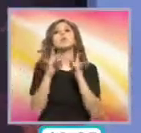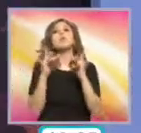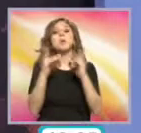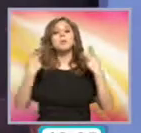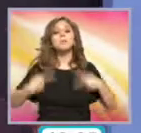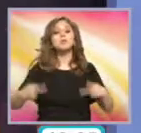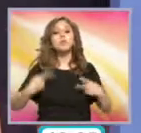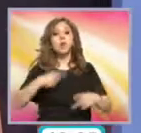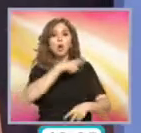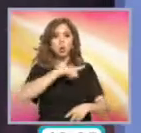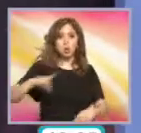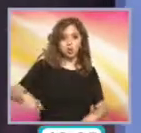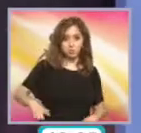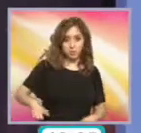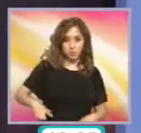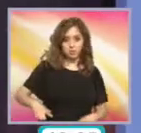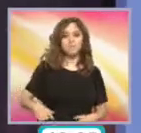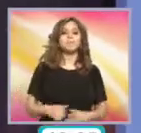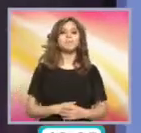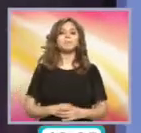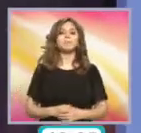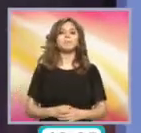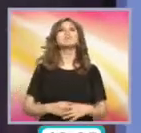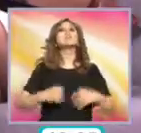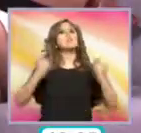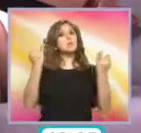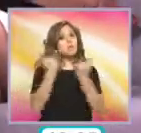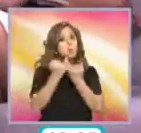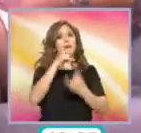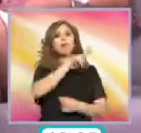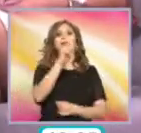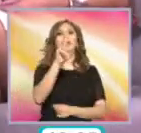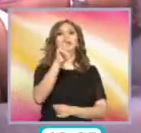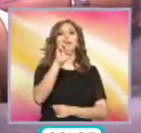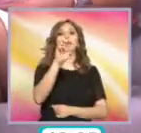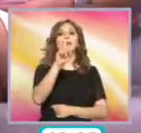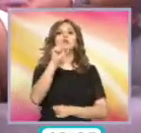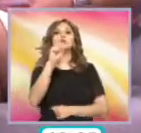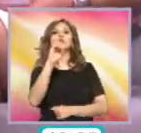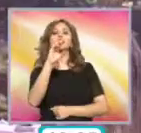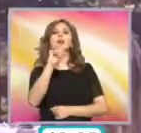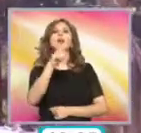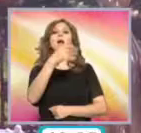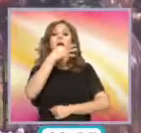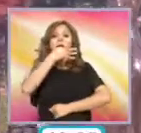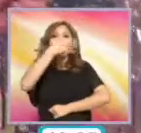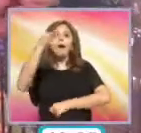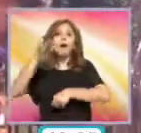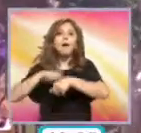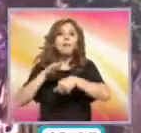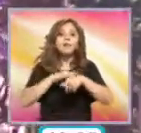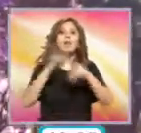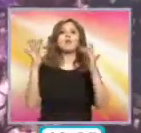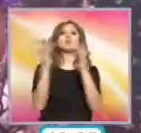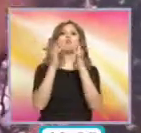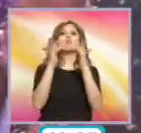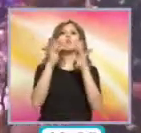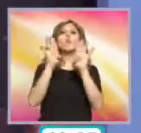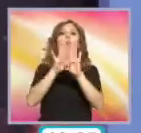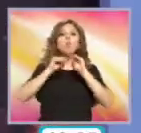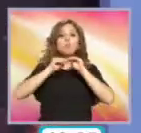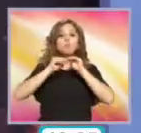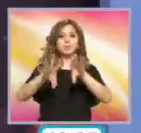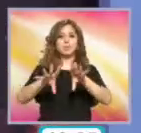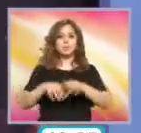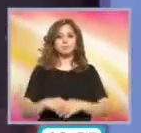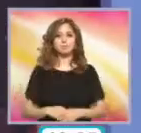que obligatoriamente a las redes sociales, rendir cuentas de alguna forma a través de estos medios de comunicación. Exactamente, qué buena cosa mencionas, porque la rendición